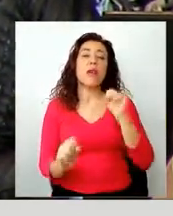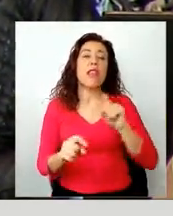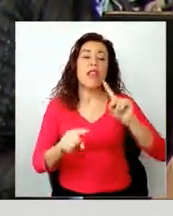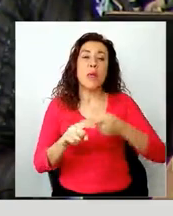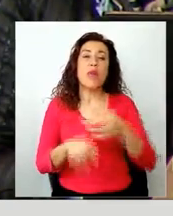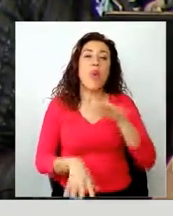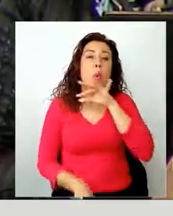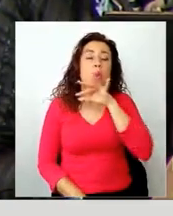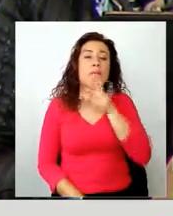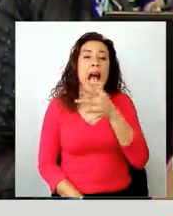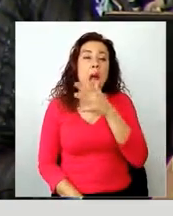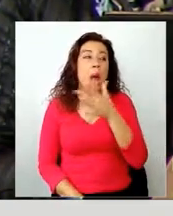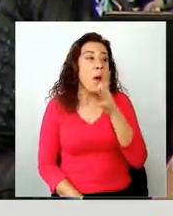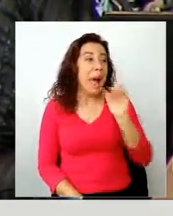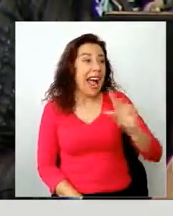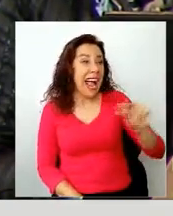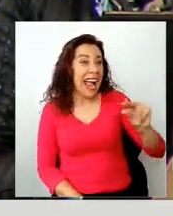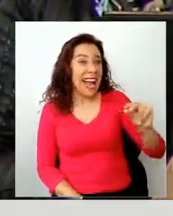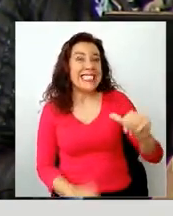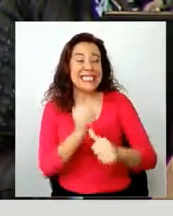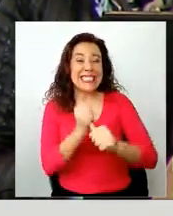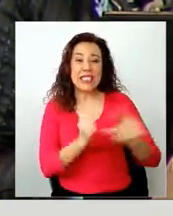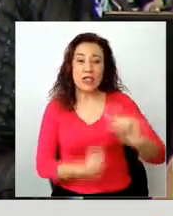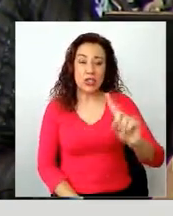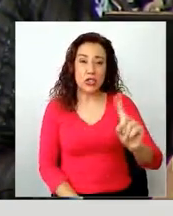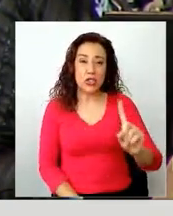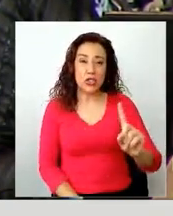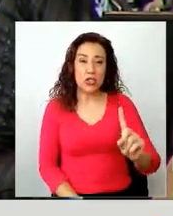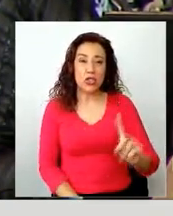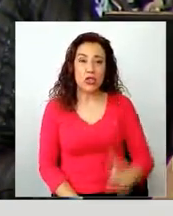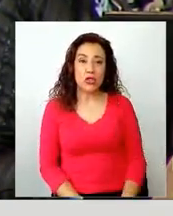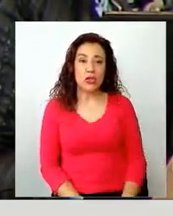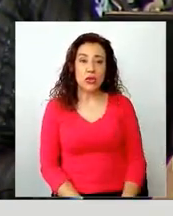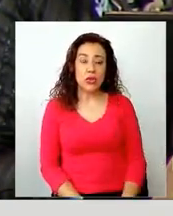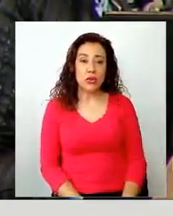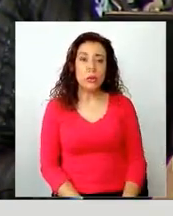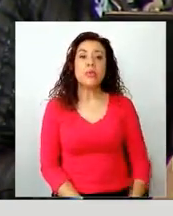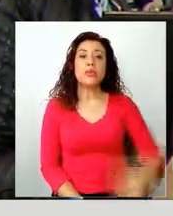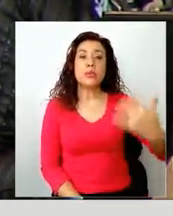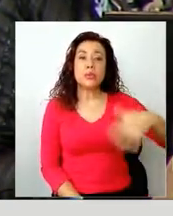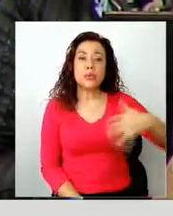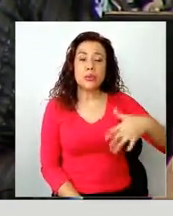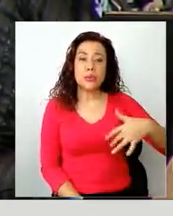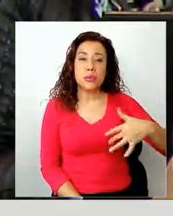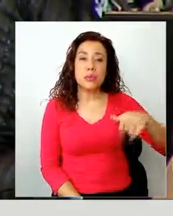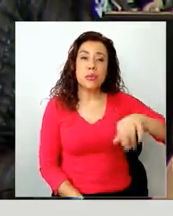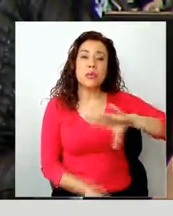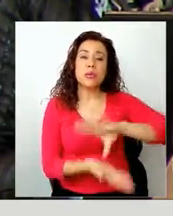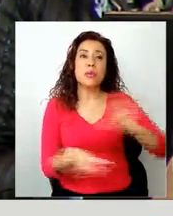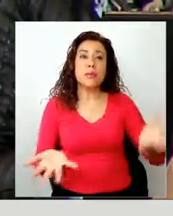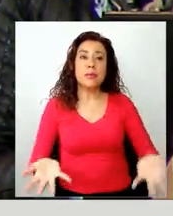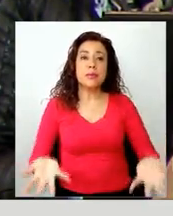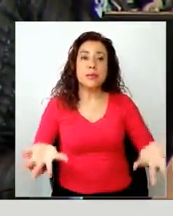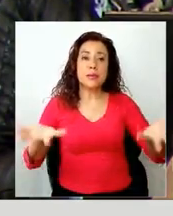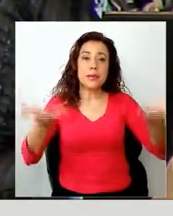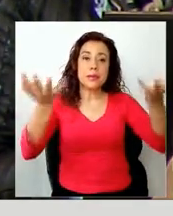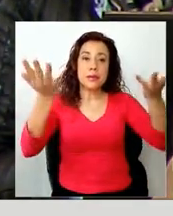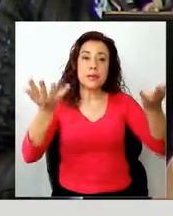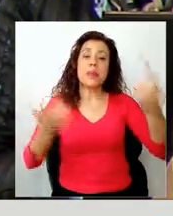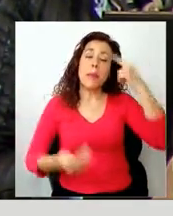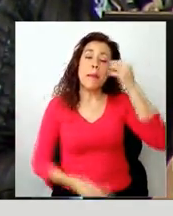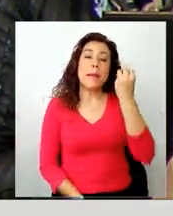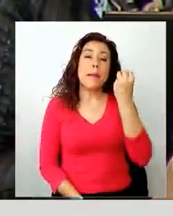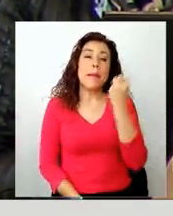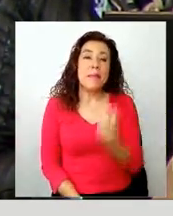grises ministra por su intermedio presidente es importante que este país crezca pero crezca bien no